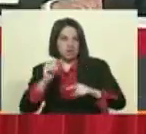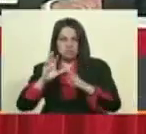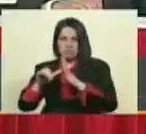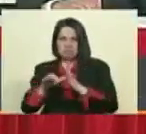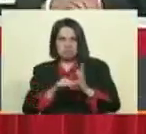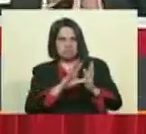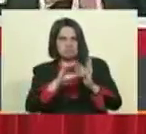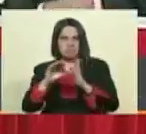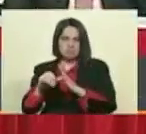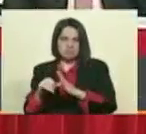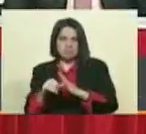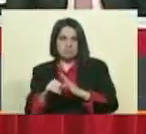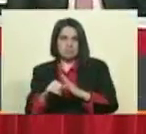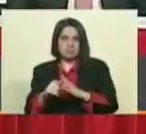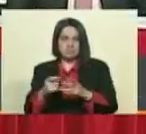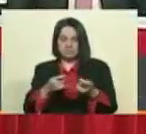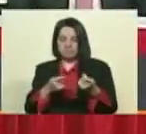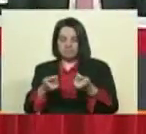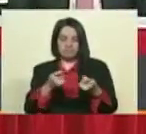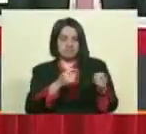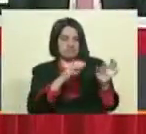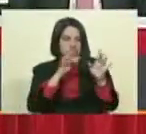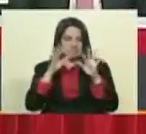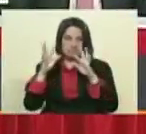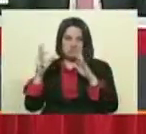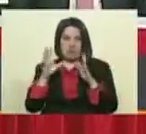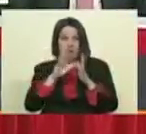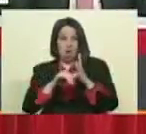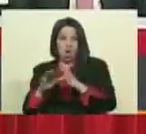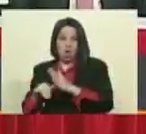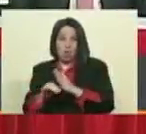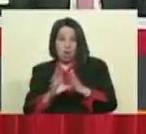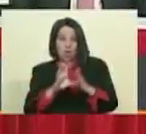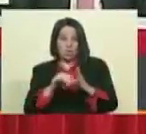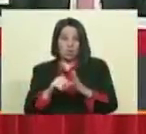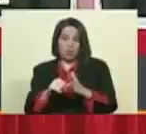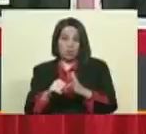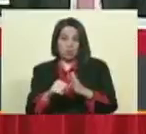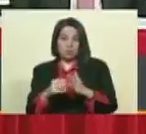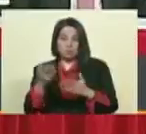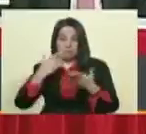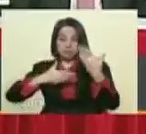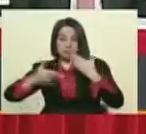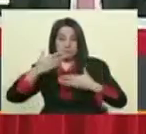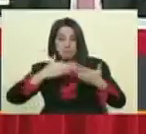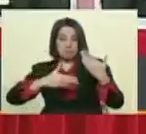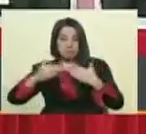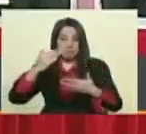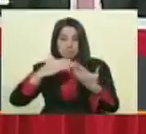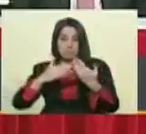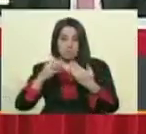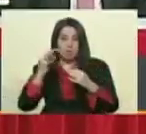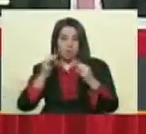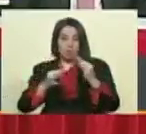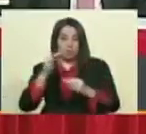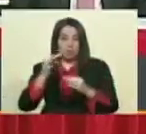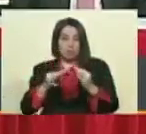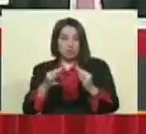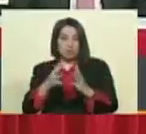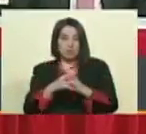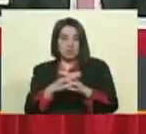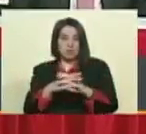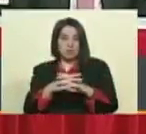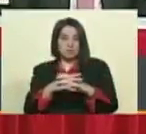corrupción, de amañamiento, de robo, de tráfico de justicia. Y estoy seguro que